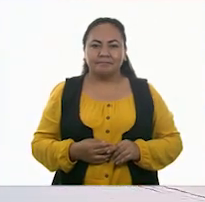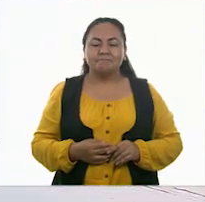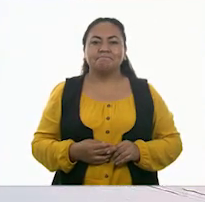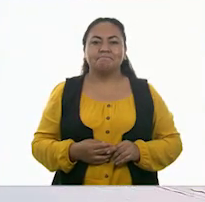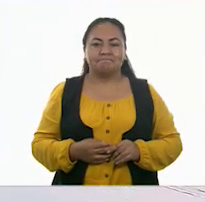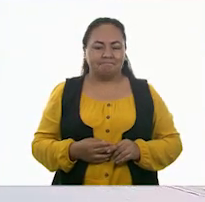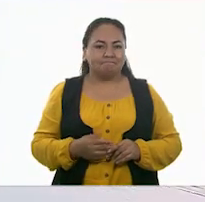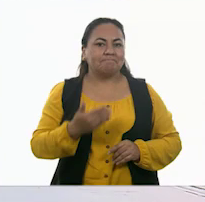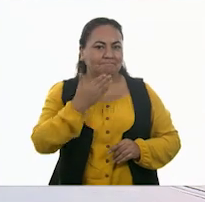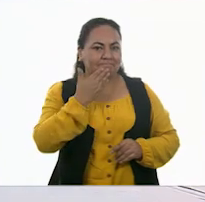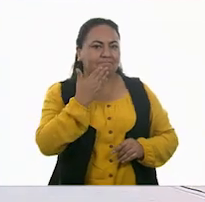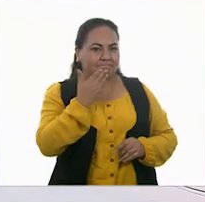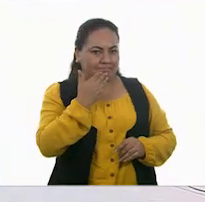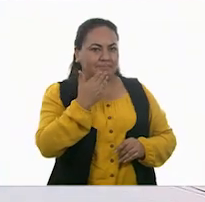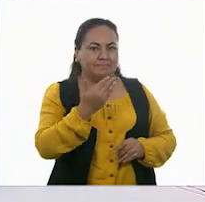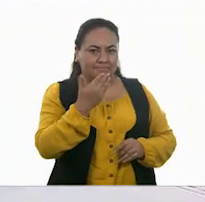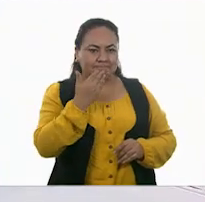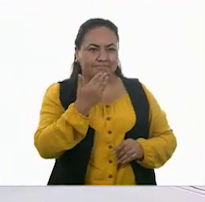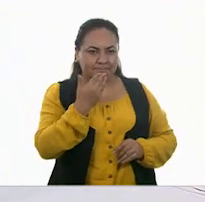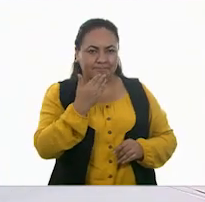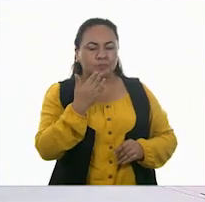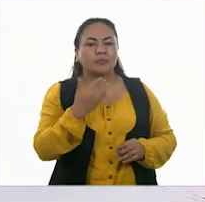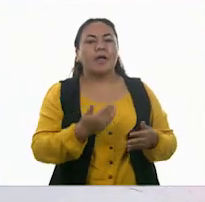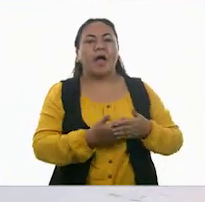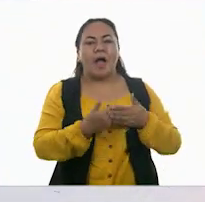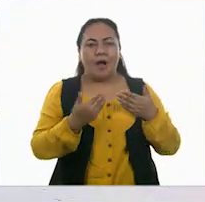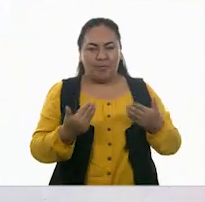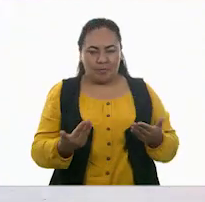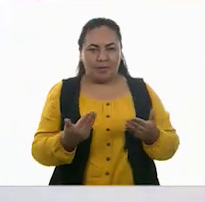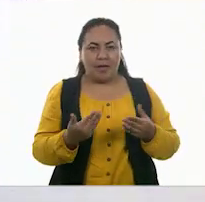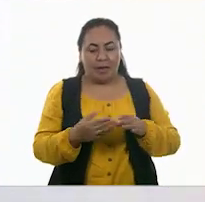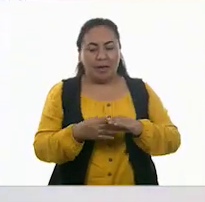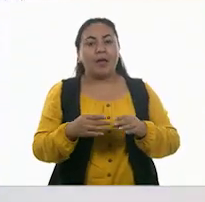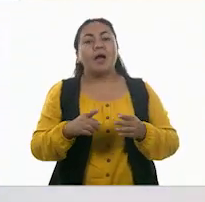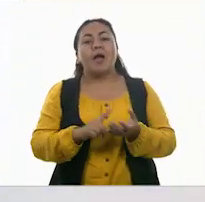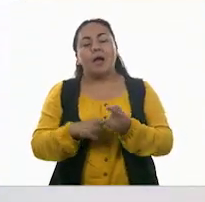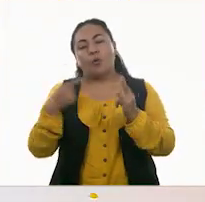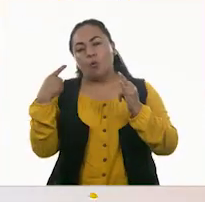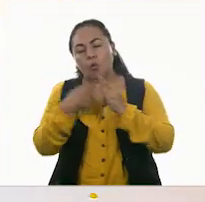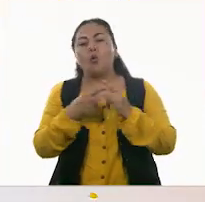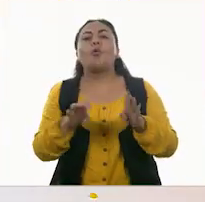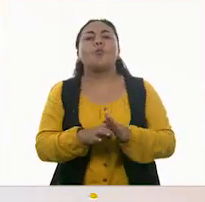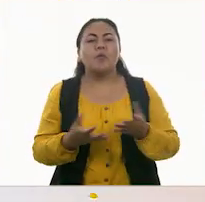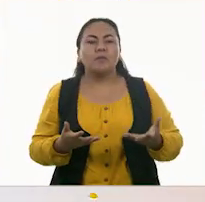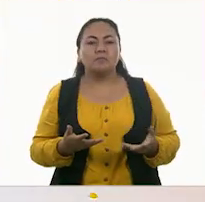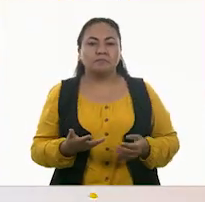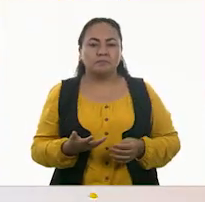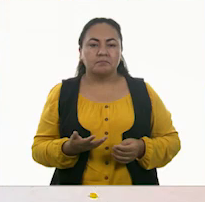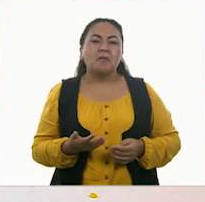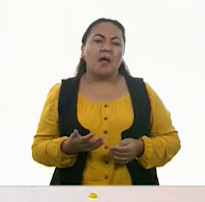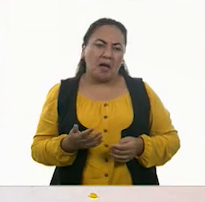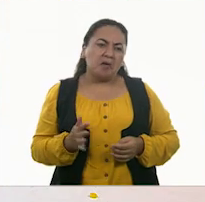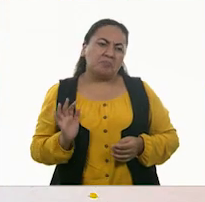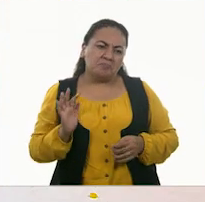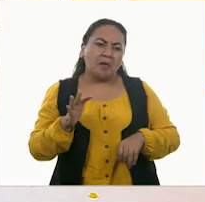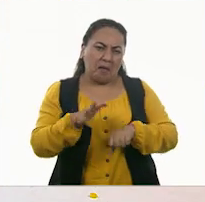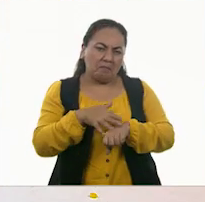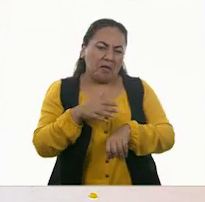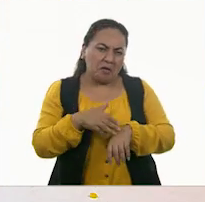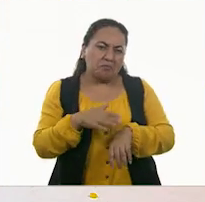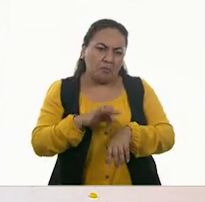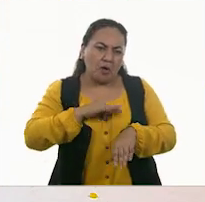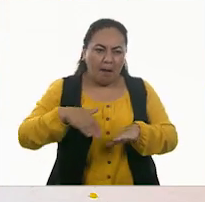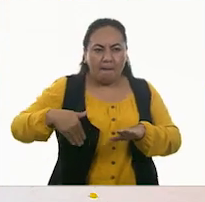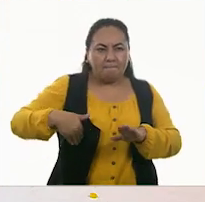Excelente. Con eso es suficiente. Sacamos la taparrosca. Ajá. Ahora es gol. ¿Cómo lo haríamos? ¿Con el pie? Estamos trabajando con el pie. Con el pie. En casita.